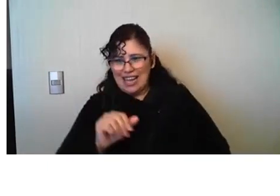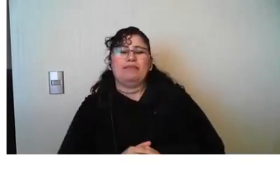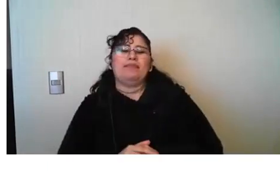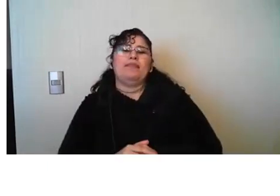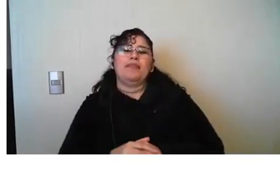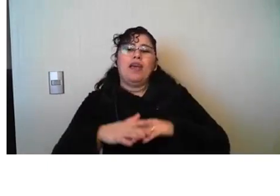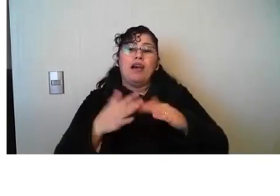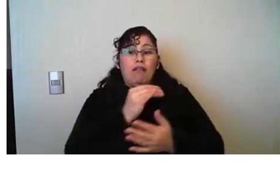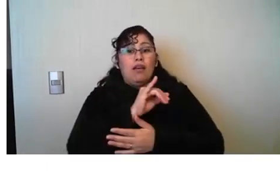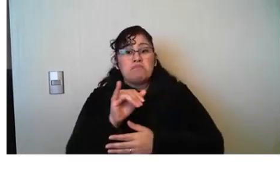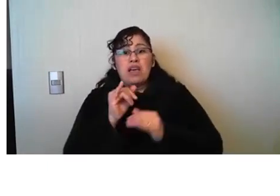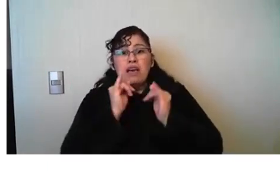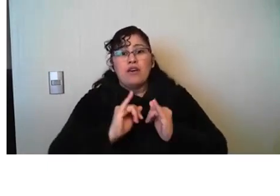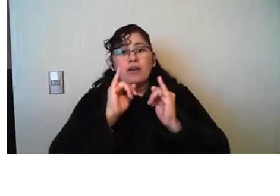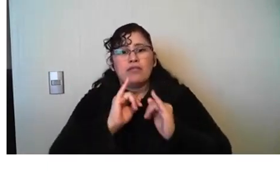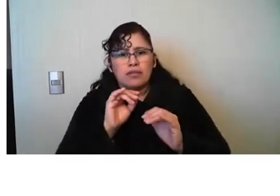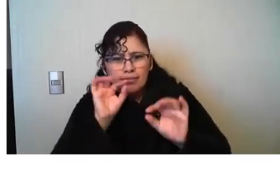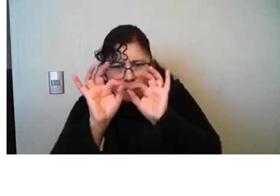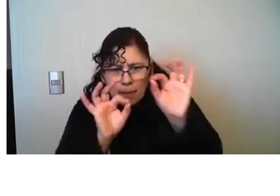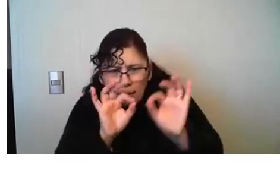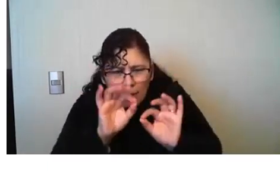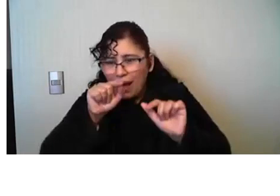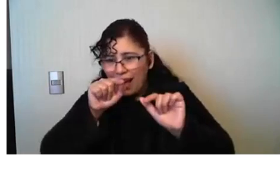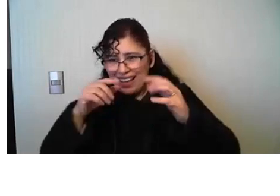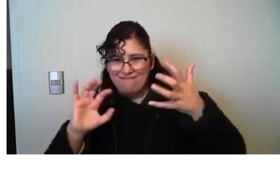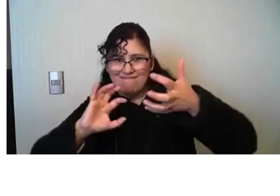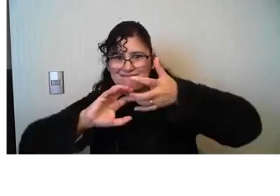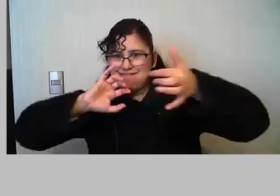esta información, si se fijan, hace sinapsis en este sector.